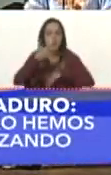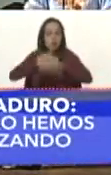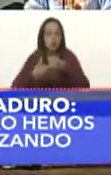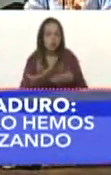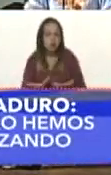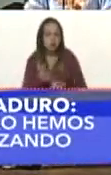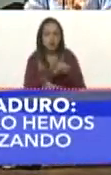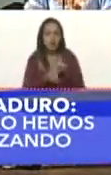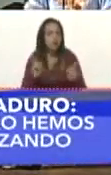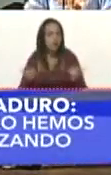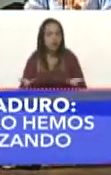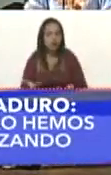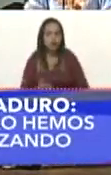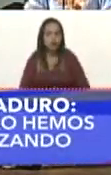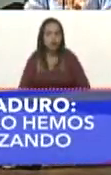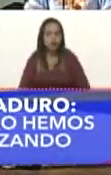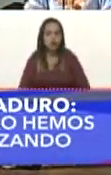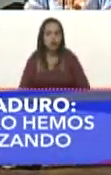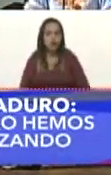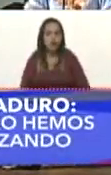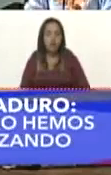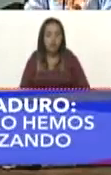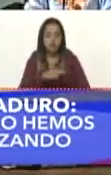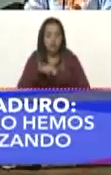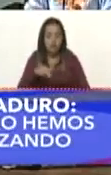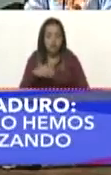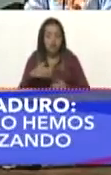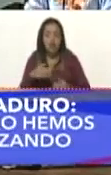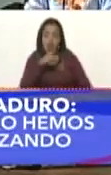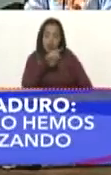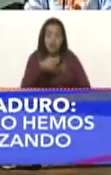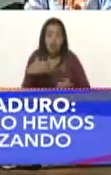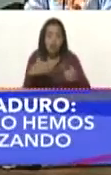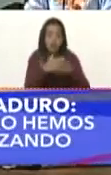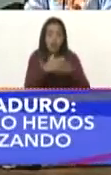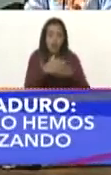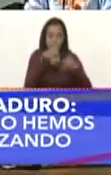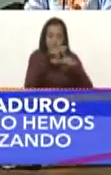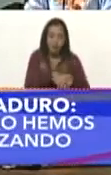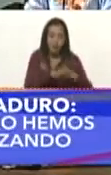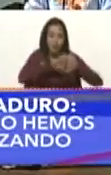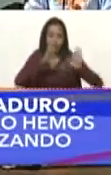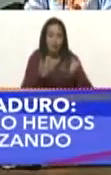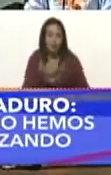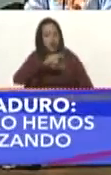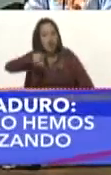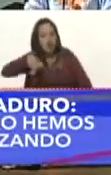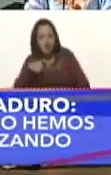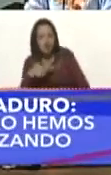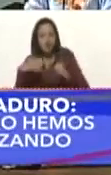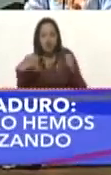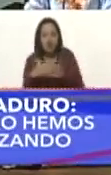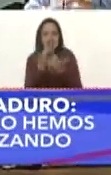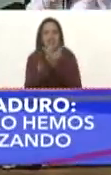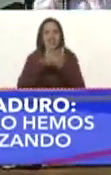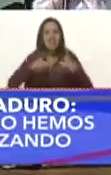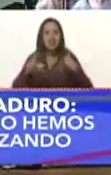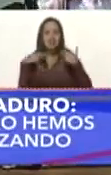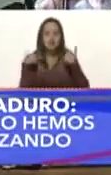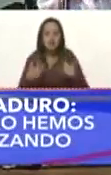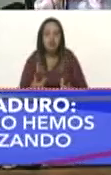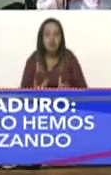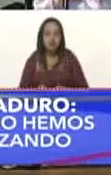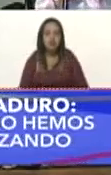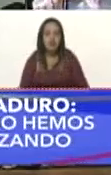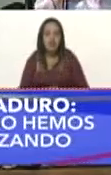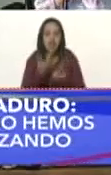No, ellos se reúnen para dominar al mundo y nosotros nos reunimos para liberar a la humanidad,